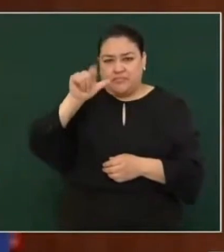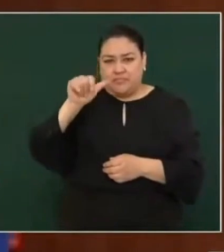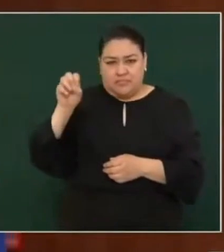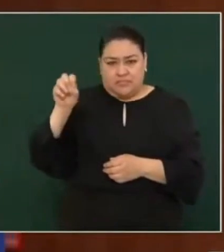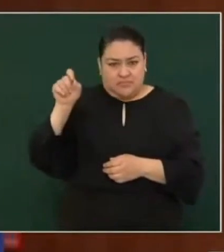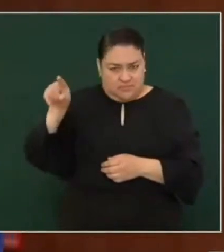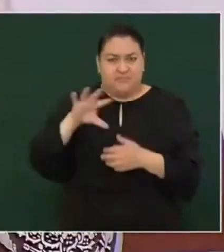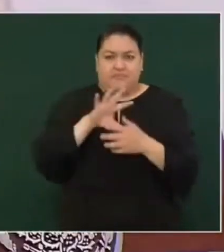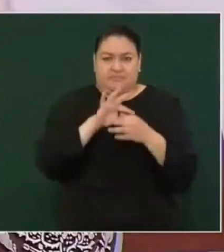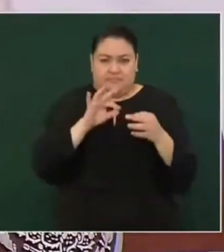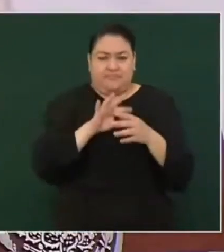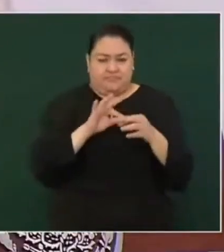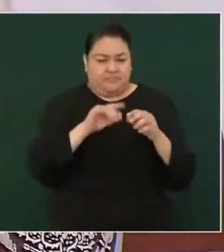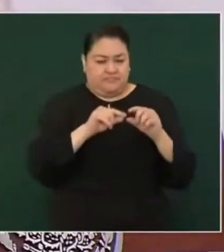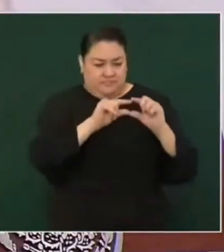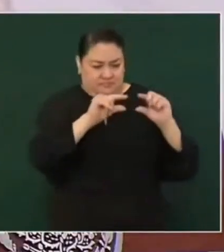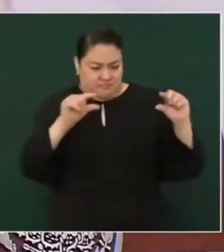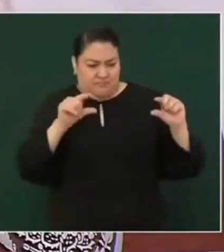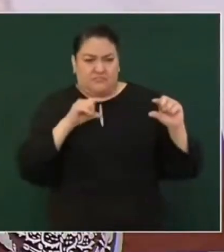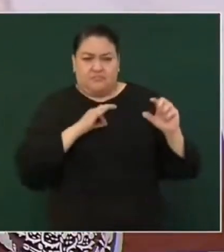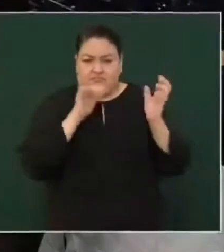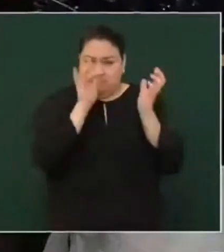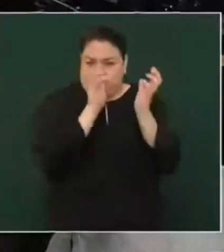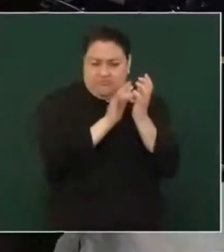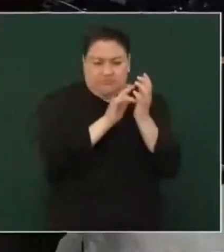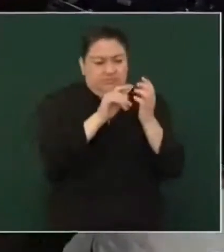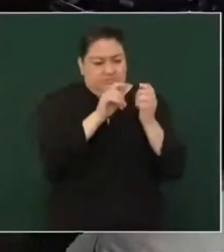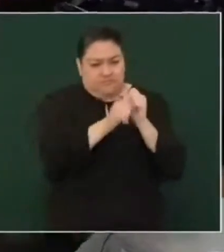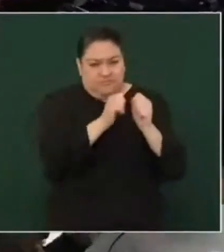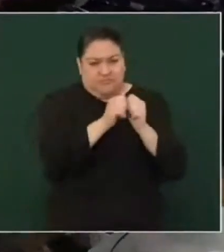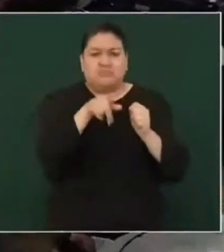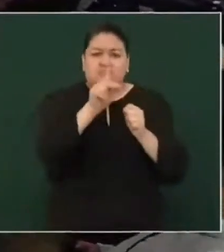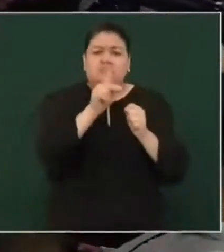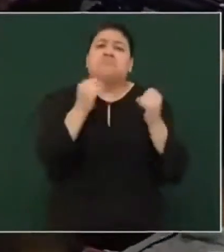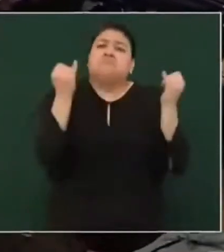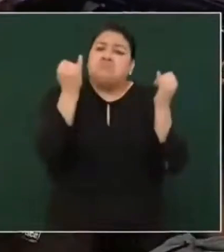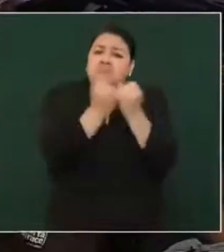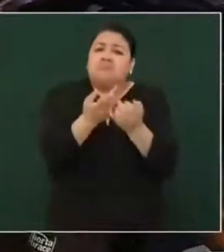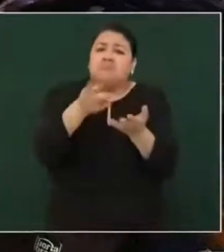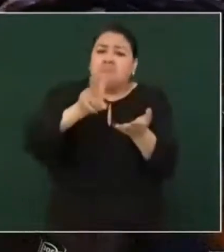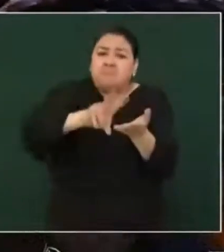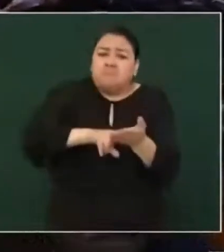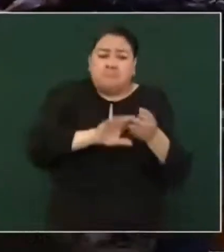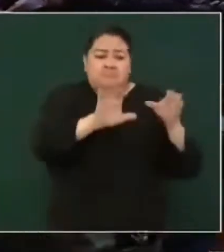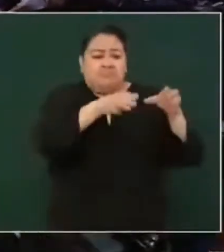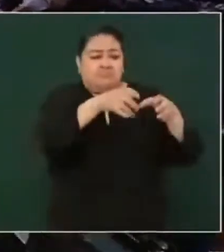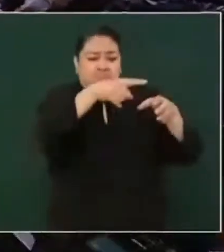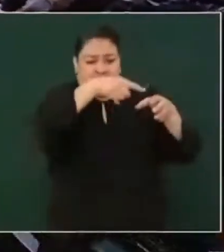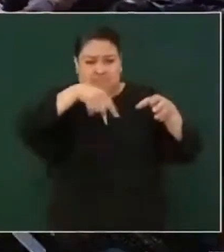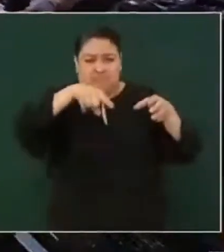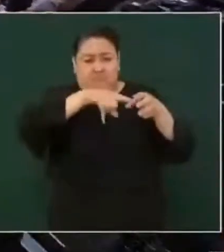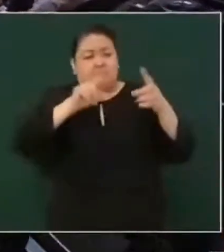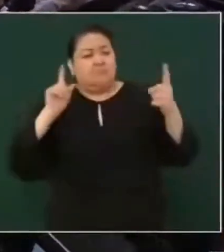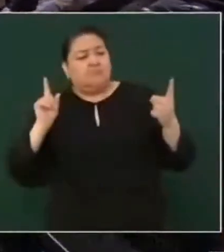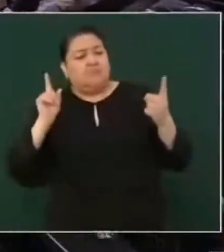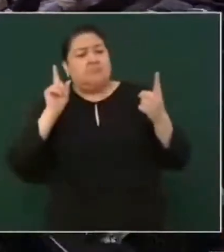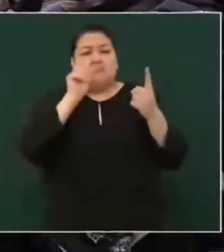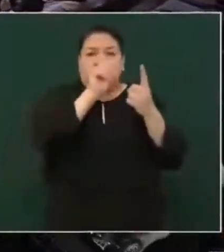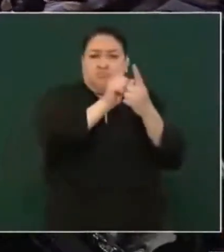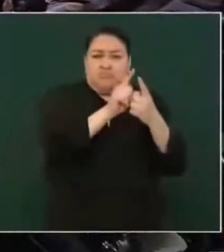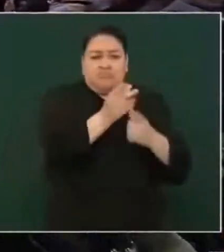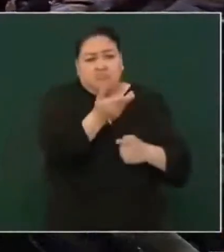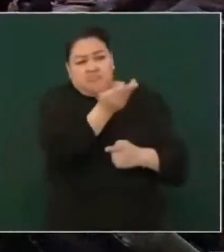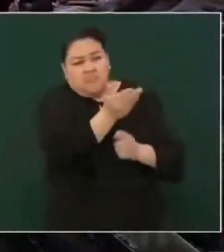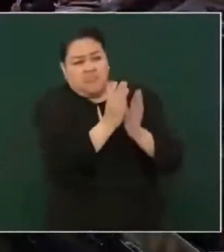pero pueden ir a estos centros, a